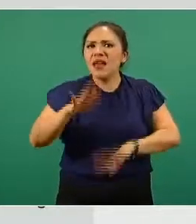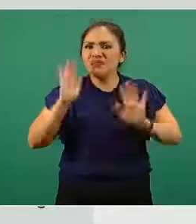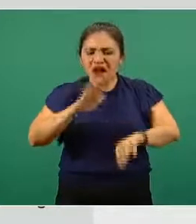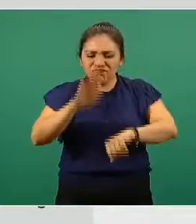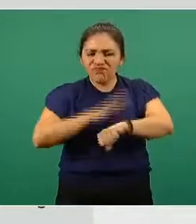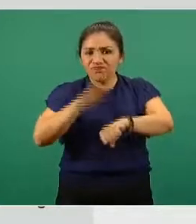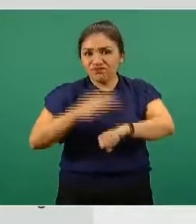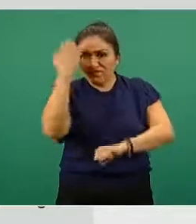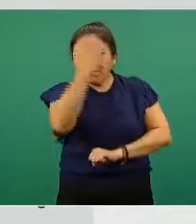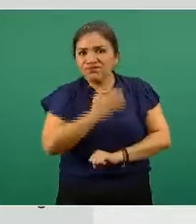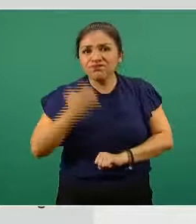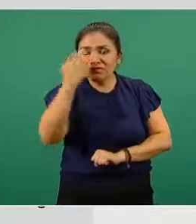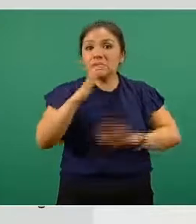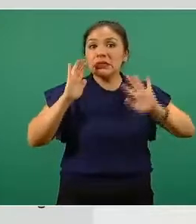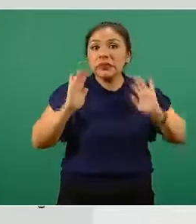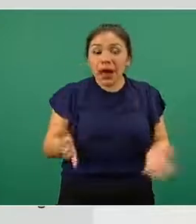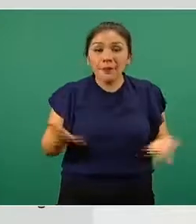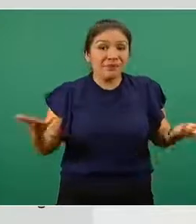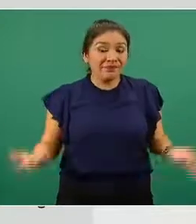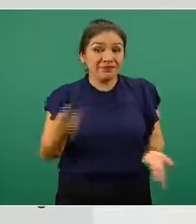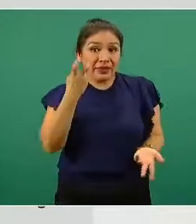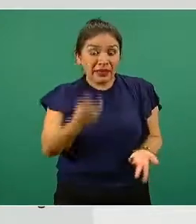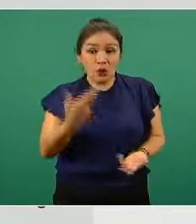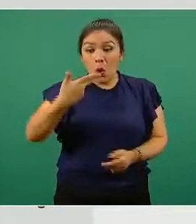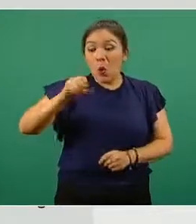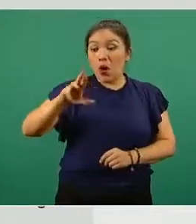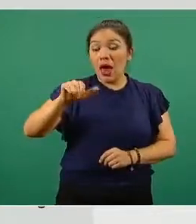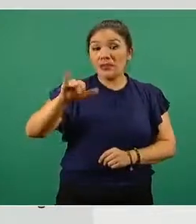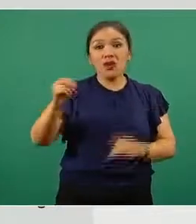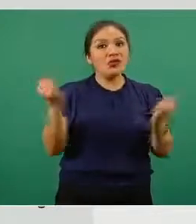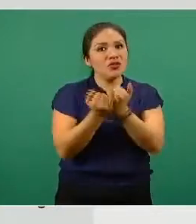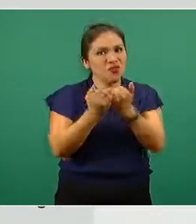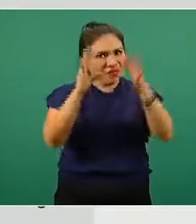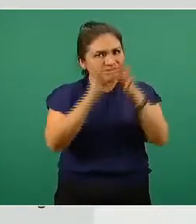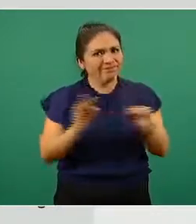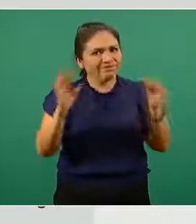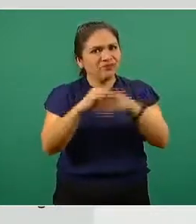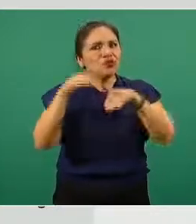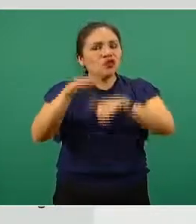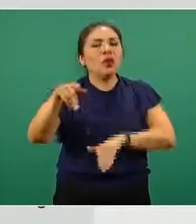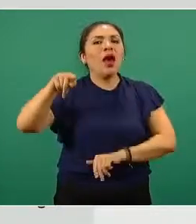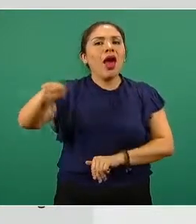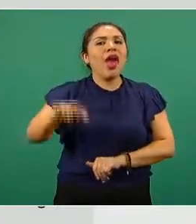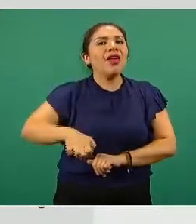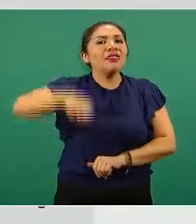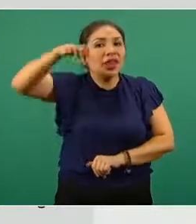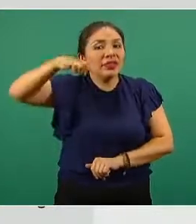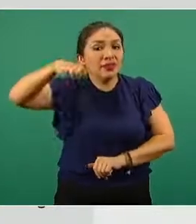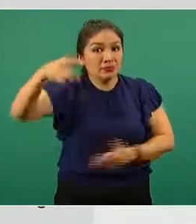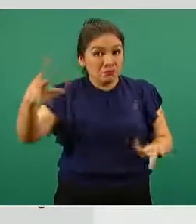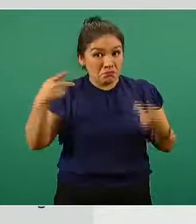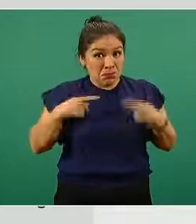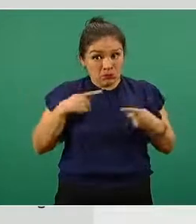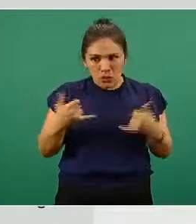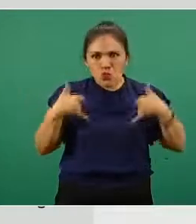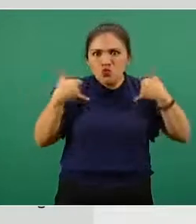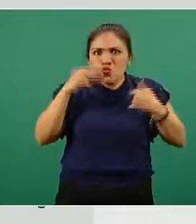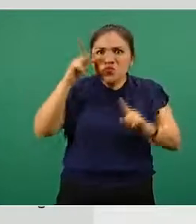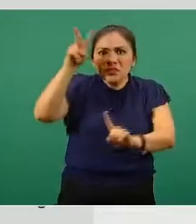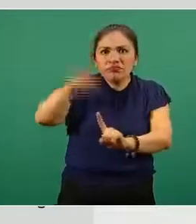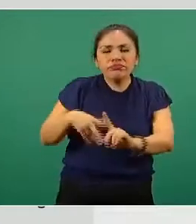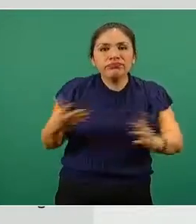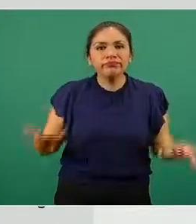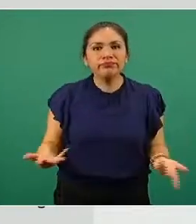probada, ¿no? Y bueno, Horacio también comenta sobre su edad, es una persona joven